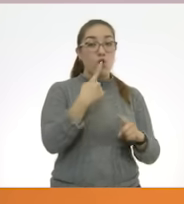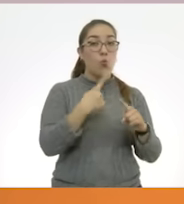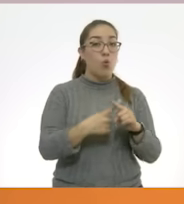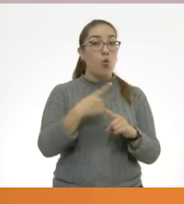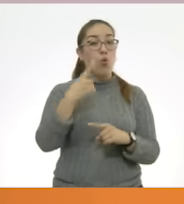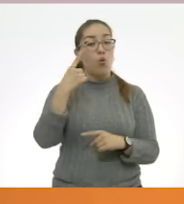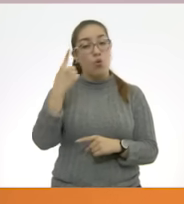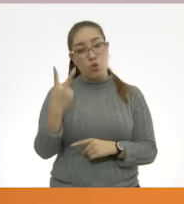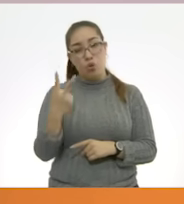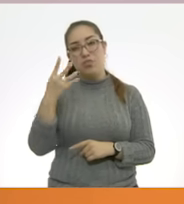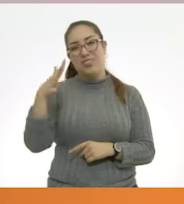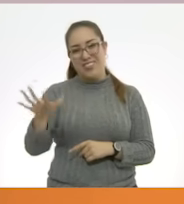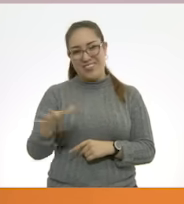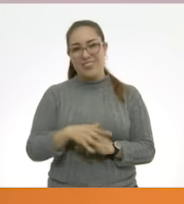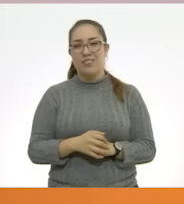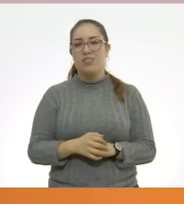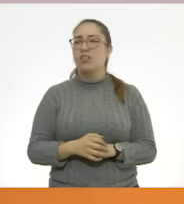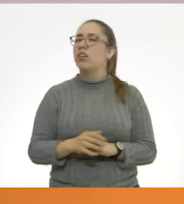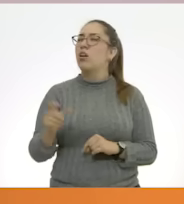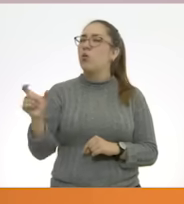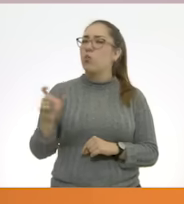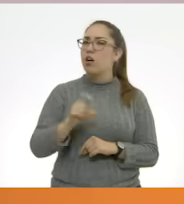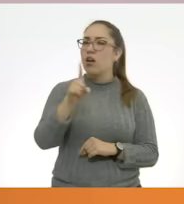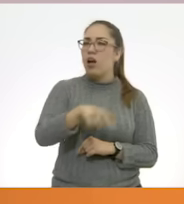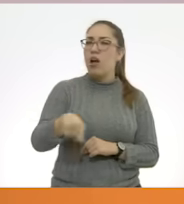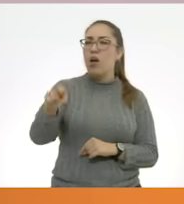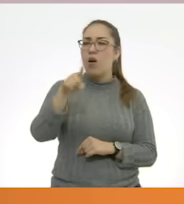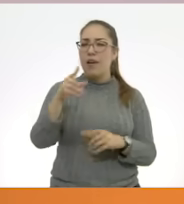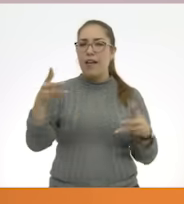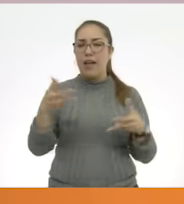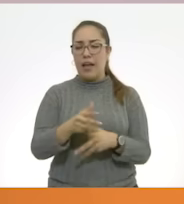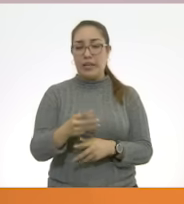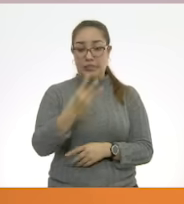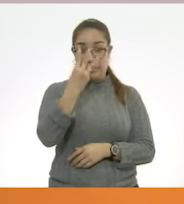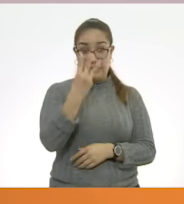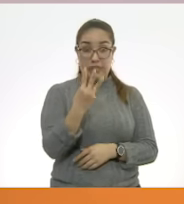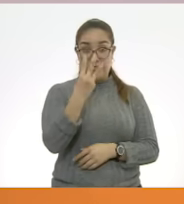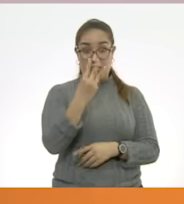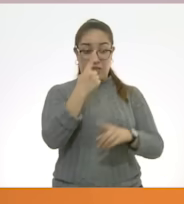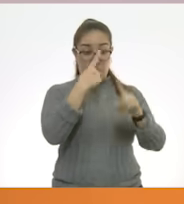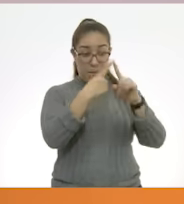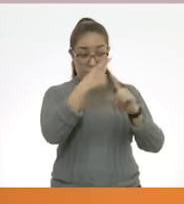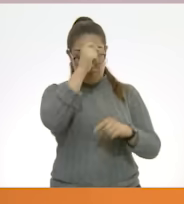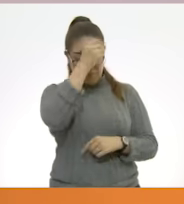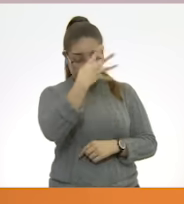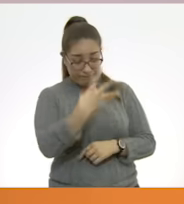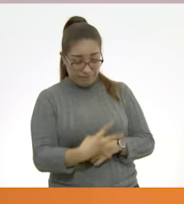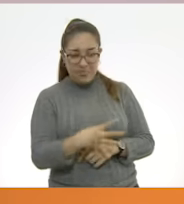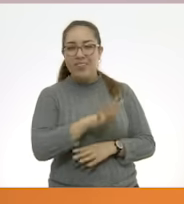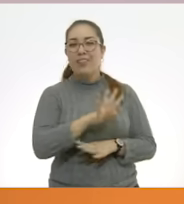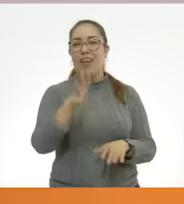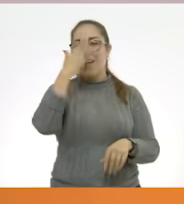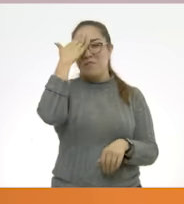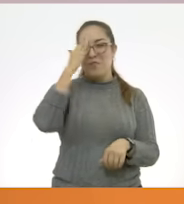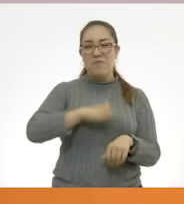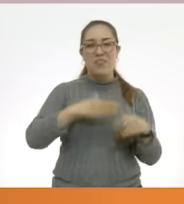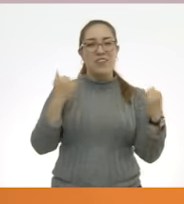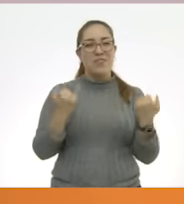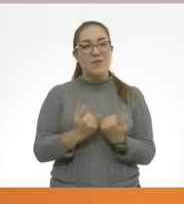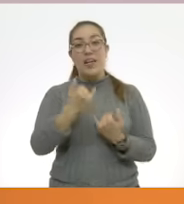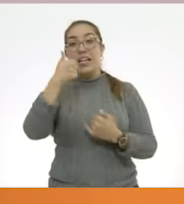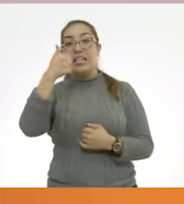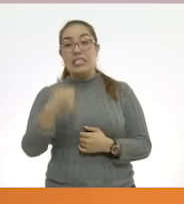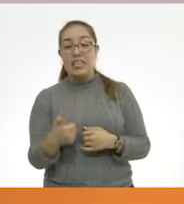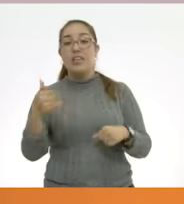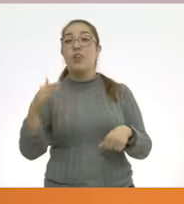Y cuando multipliques por 3, si tú ya te sabes la tabla del 3, también te vas a saber la tabla del 6 porque la puedes duplicar. Puedes sumar